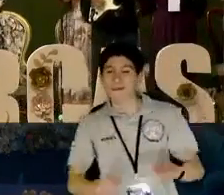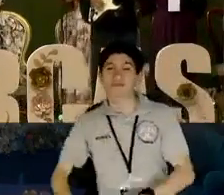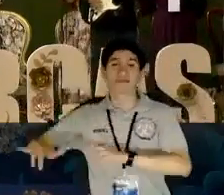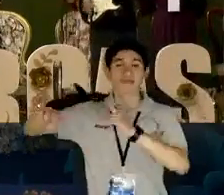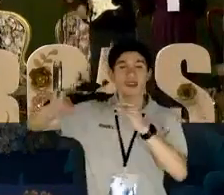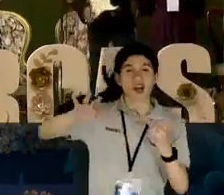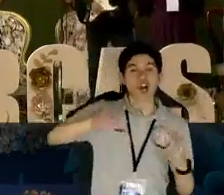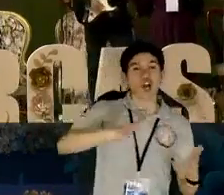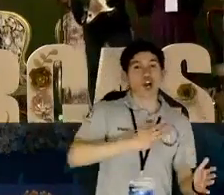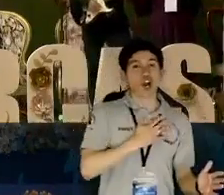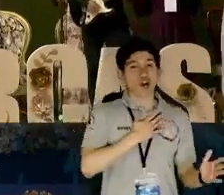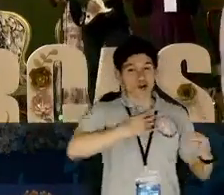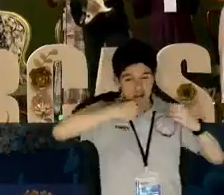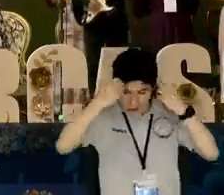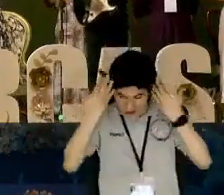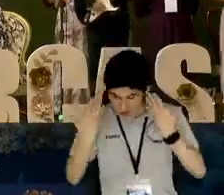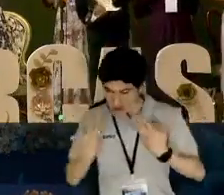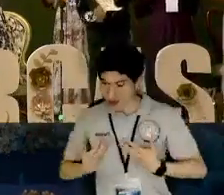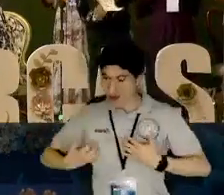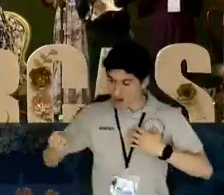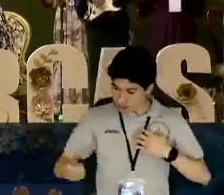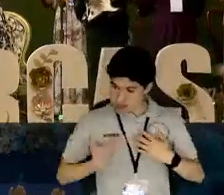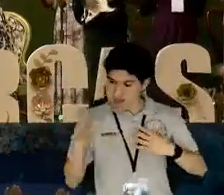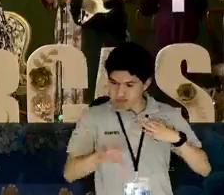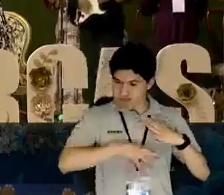dígale en esta tarde.